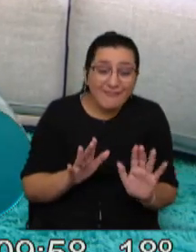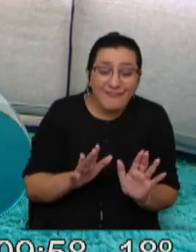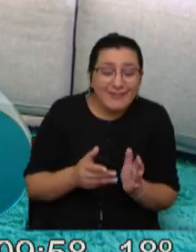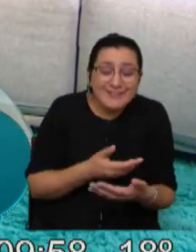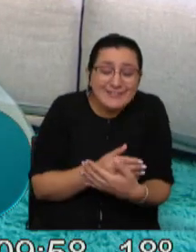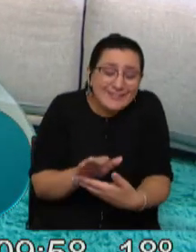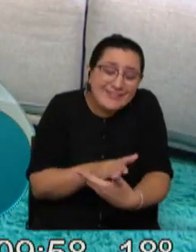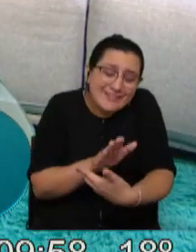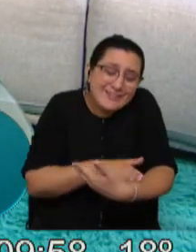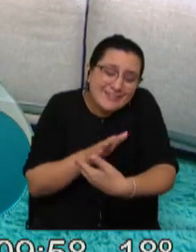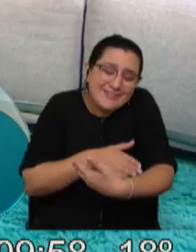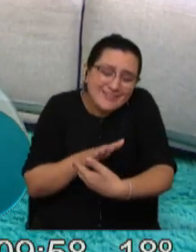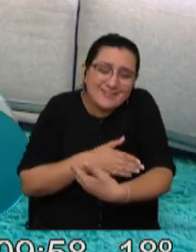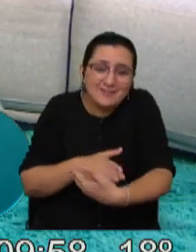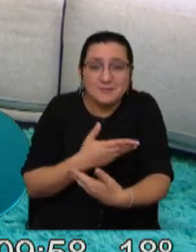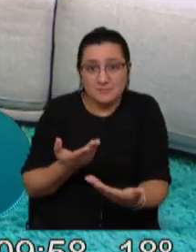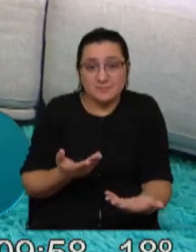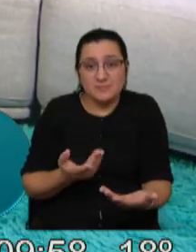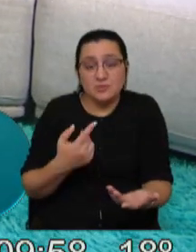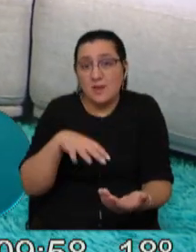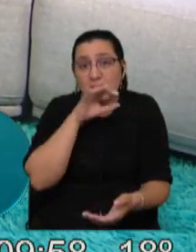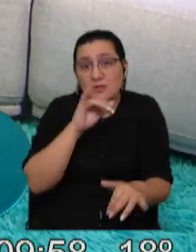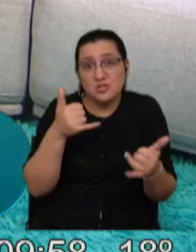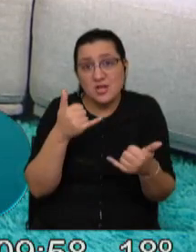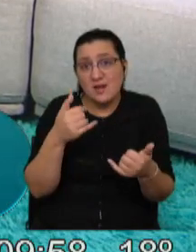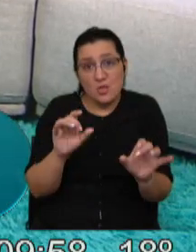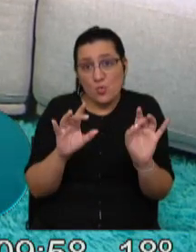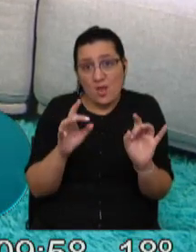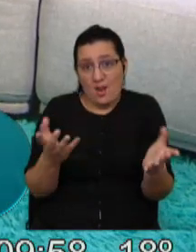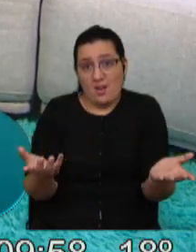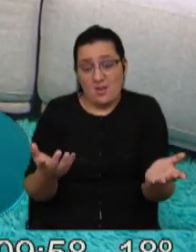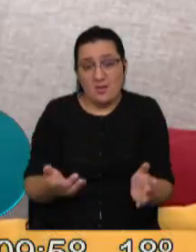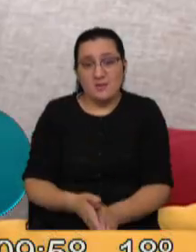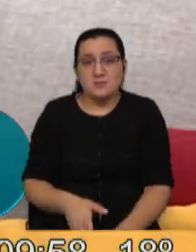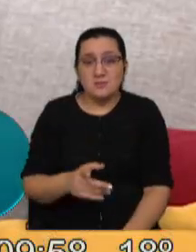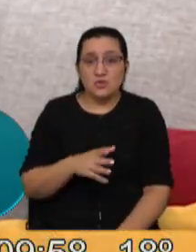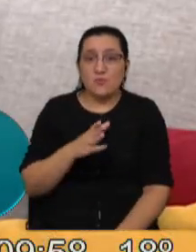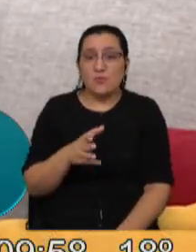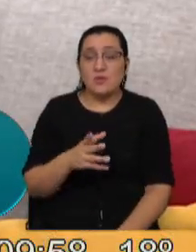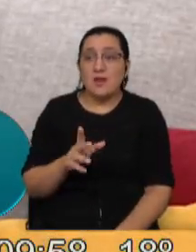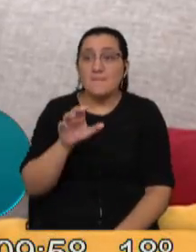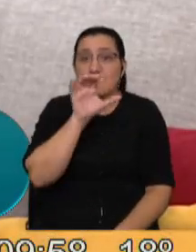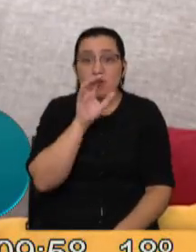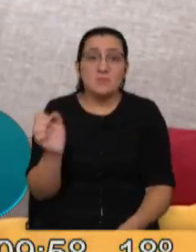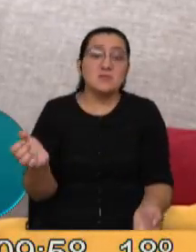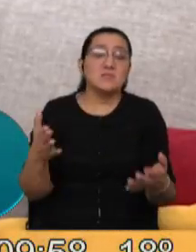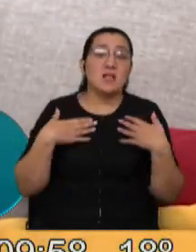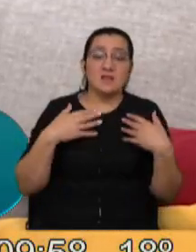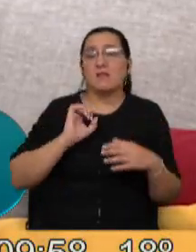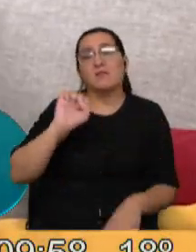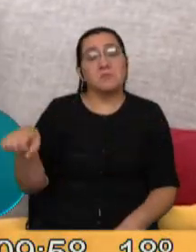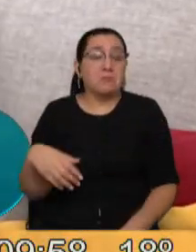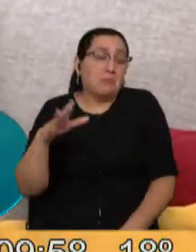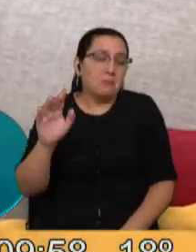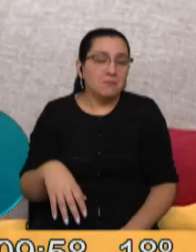por... cerca de un año o por meses. Entonces el perro ya se instaura. Y en realidad, si yo paso y el perro no me salta, no le doy bolilla.